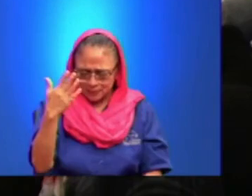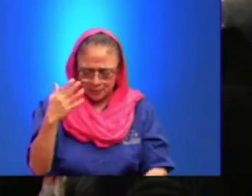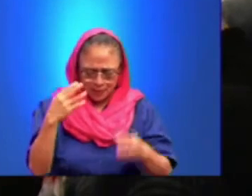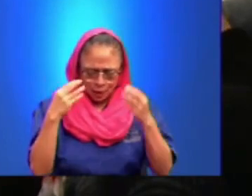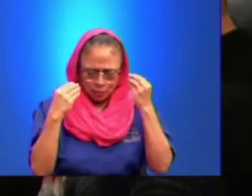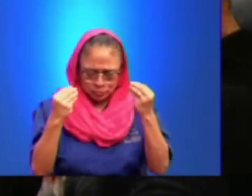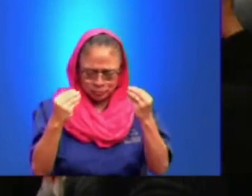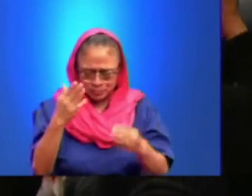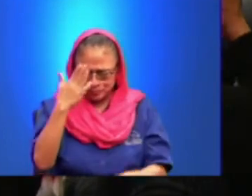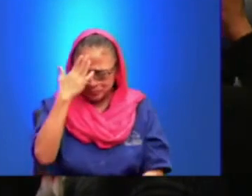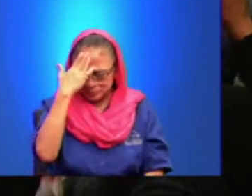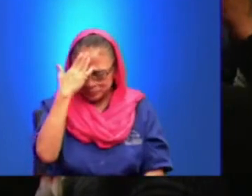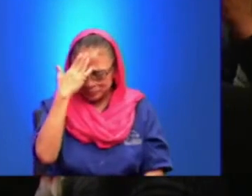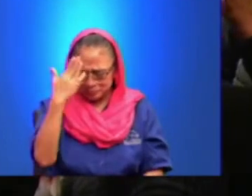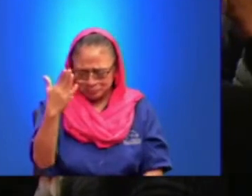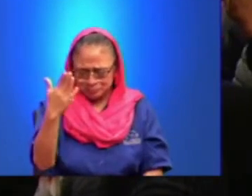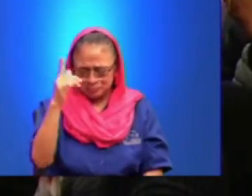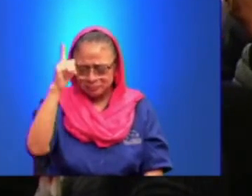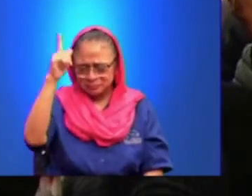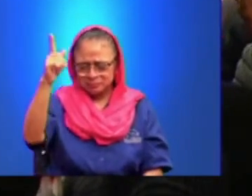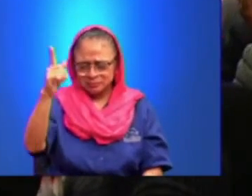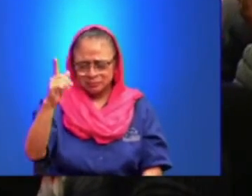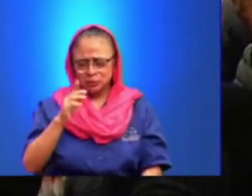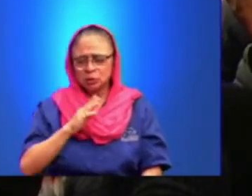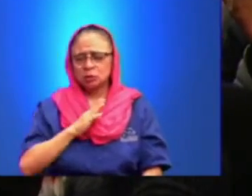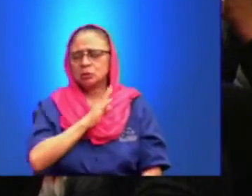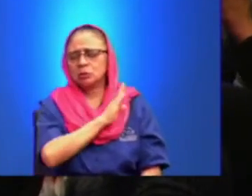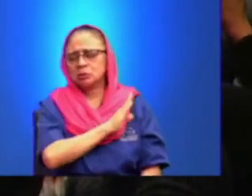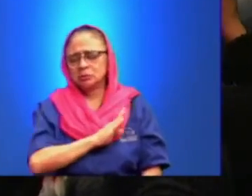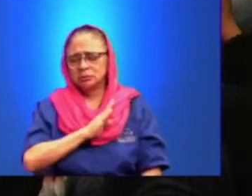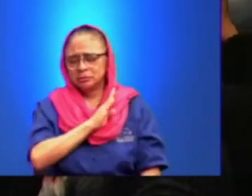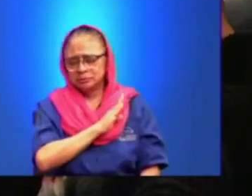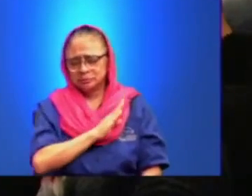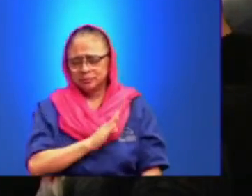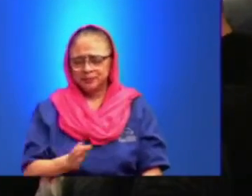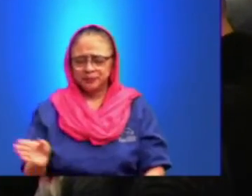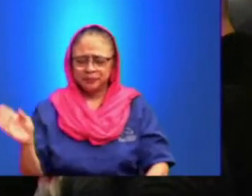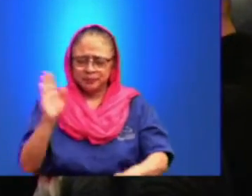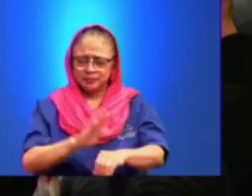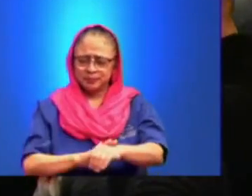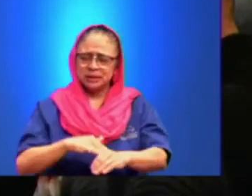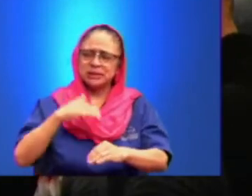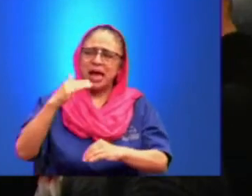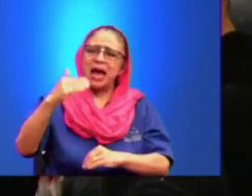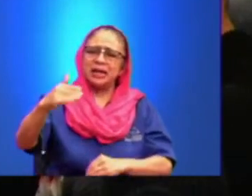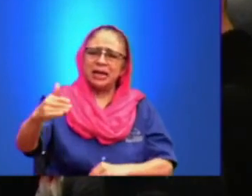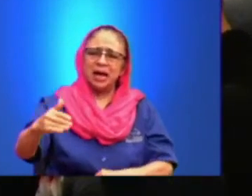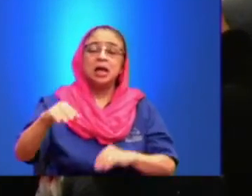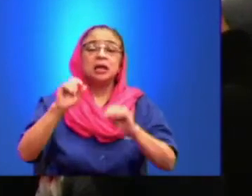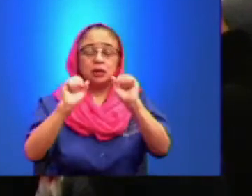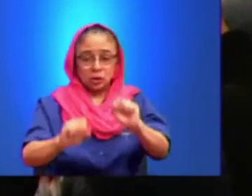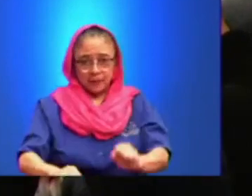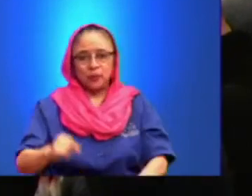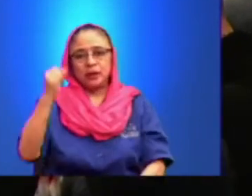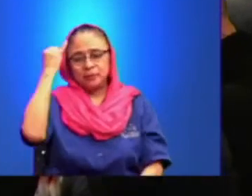tu bondad va más allá de lo que nosotros nos podemos imaginar